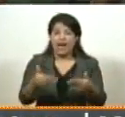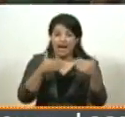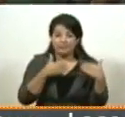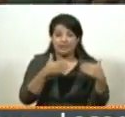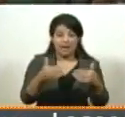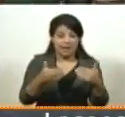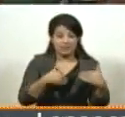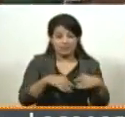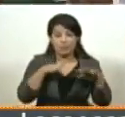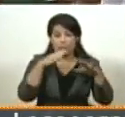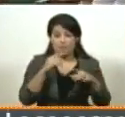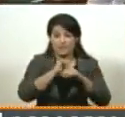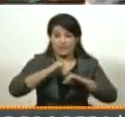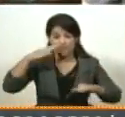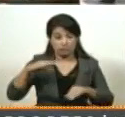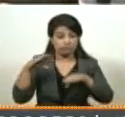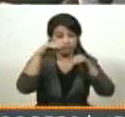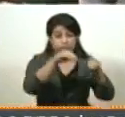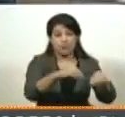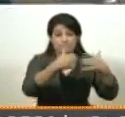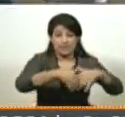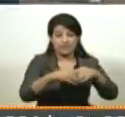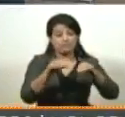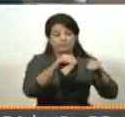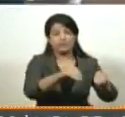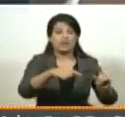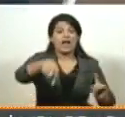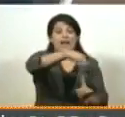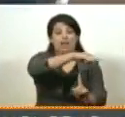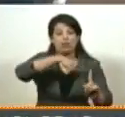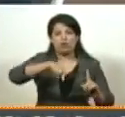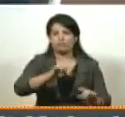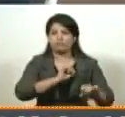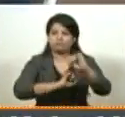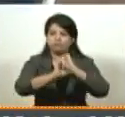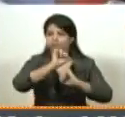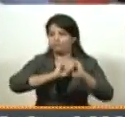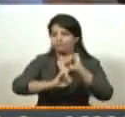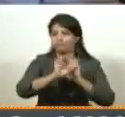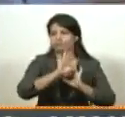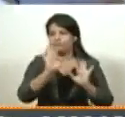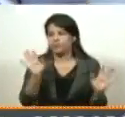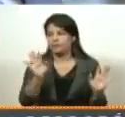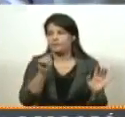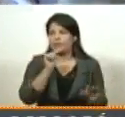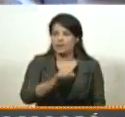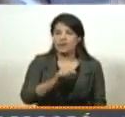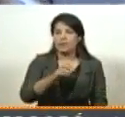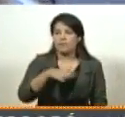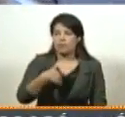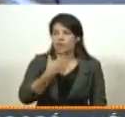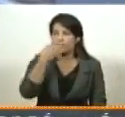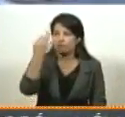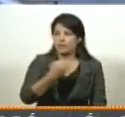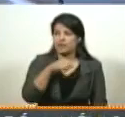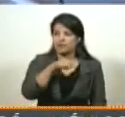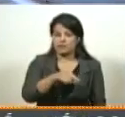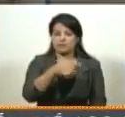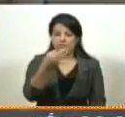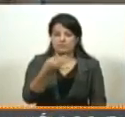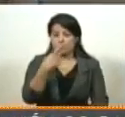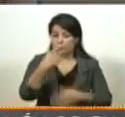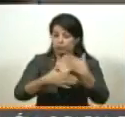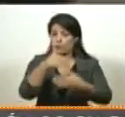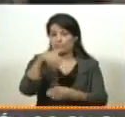que tomamos los centros de votación, que es el día 23 de julio, para garantizar que el 30 de julio podamos ir a un proceso